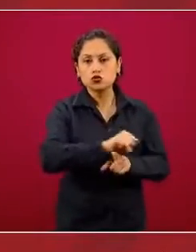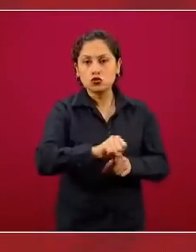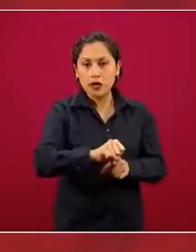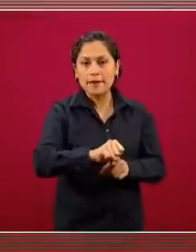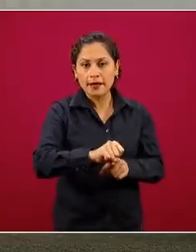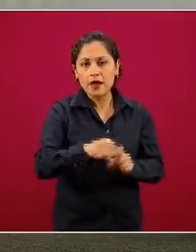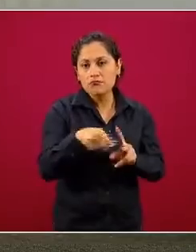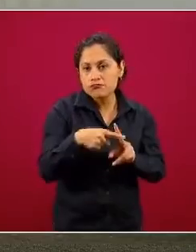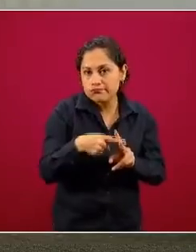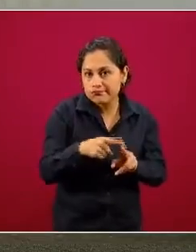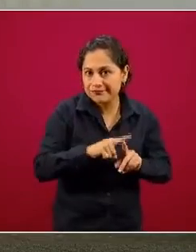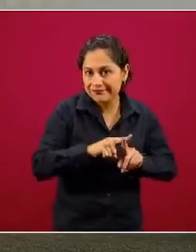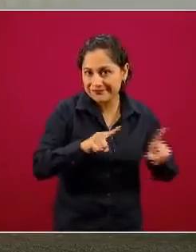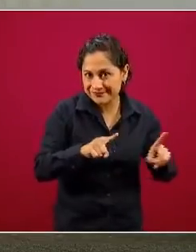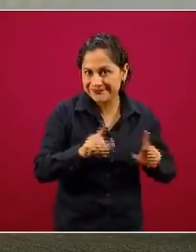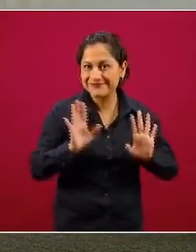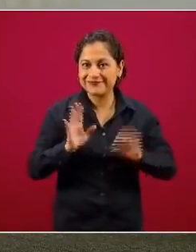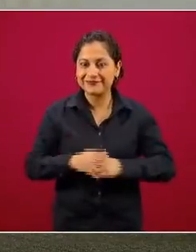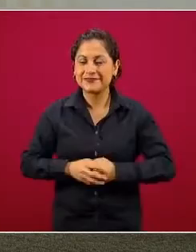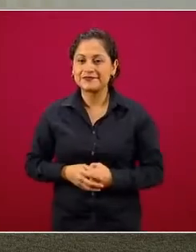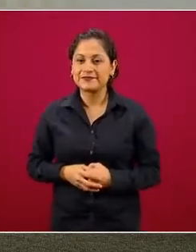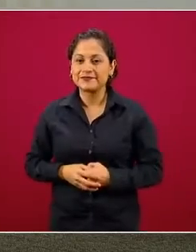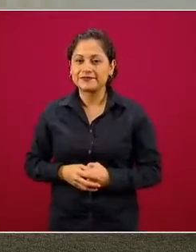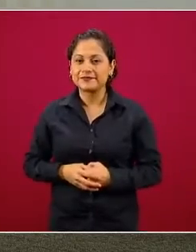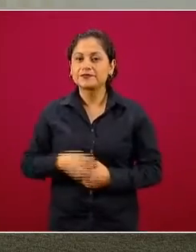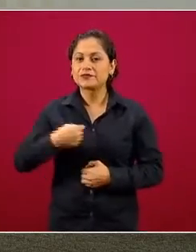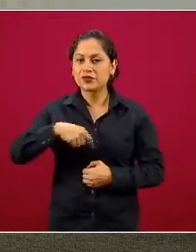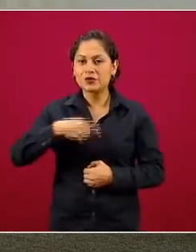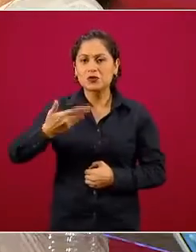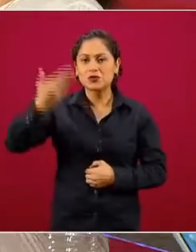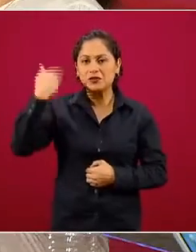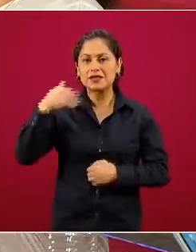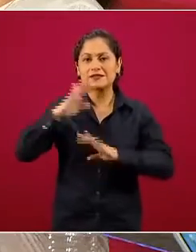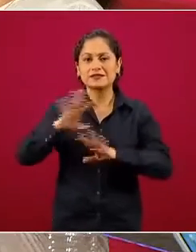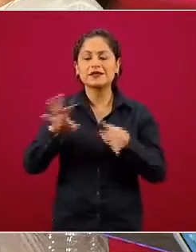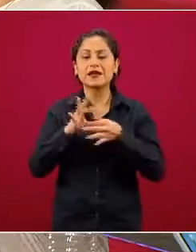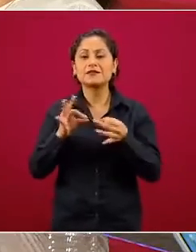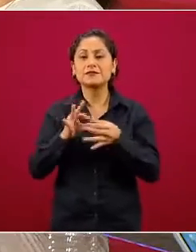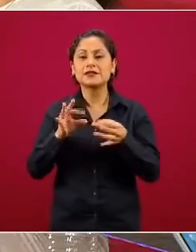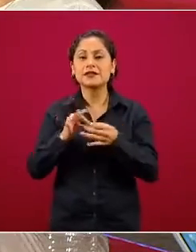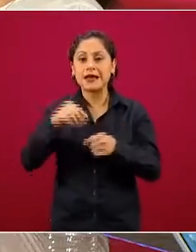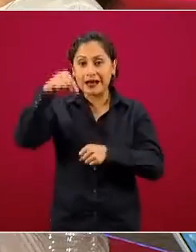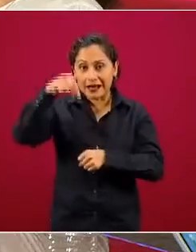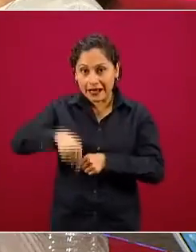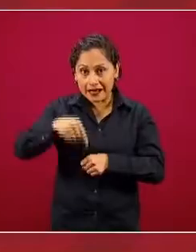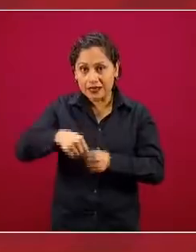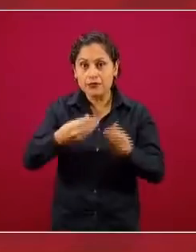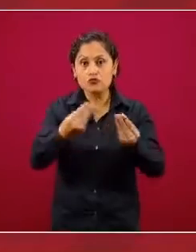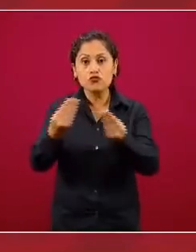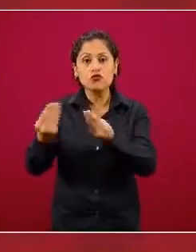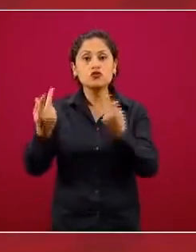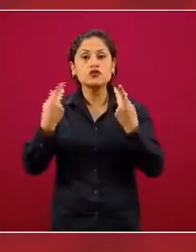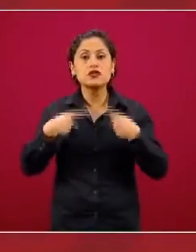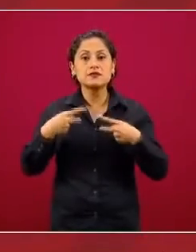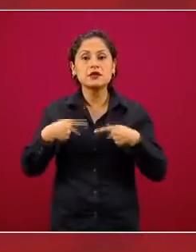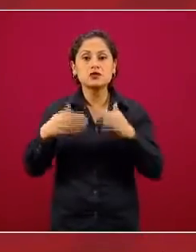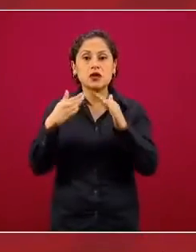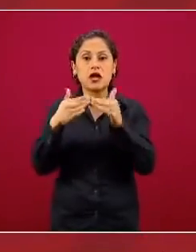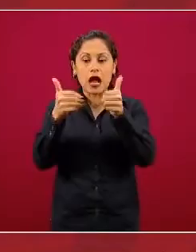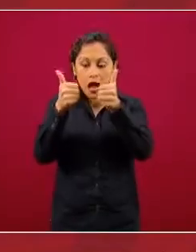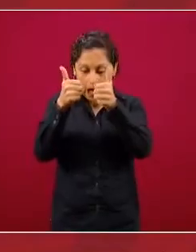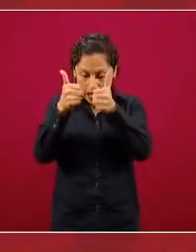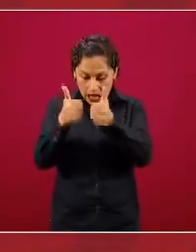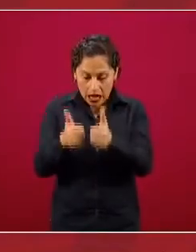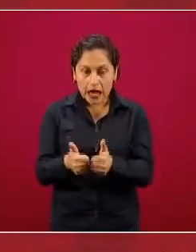inicio, que hay un conjunto muy grande de la población que ojalá se quede en casa, que si no es una